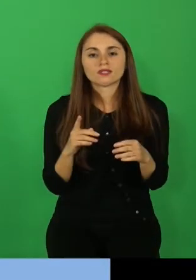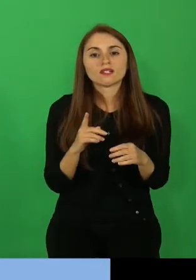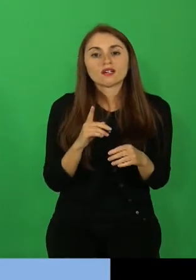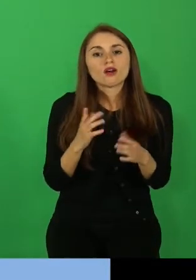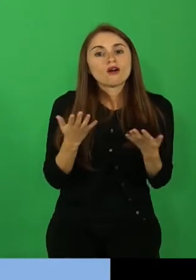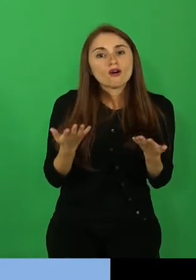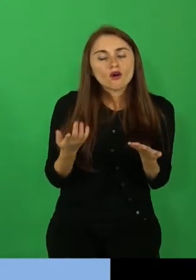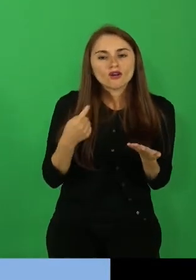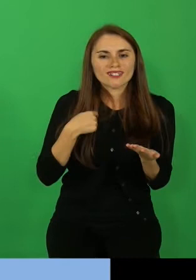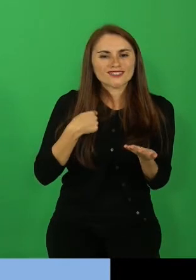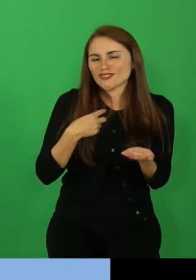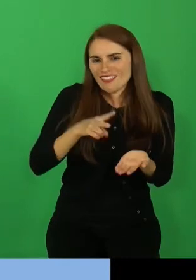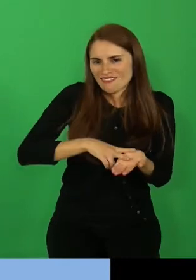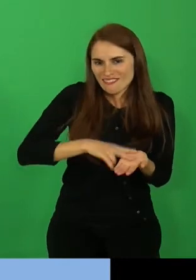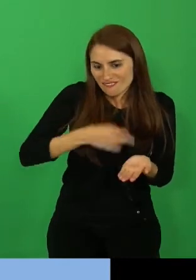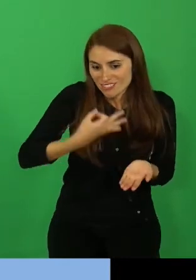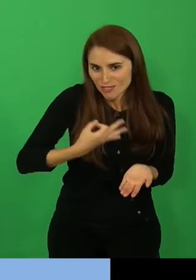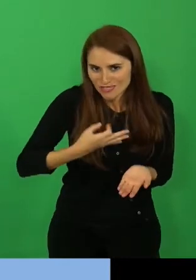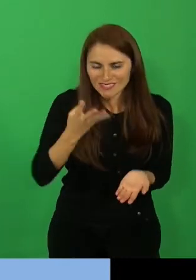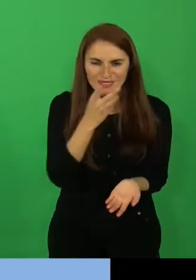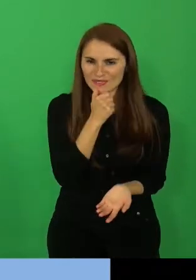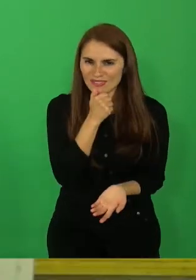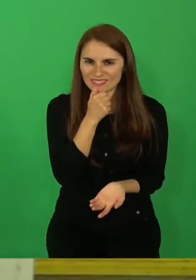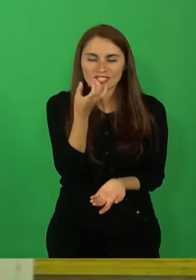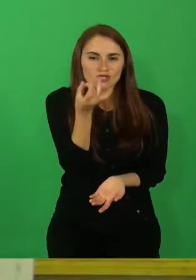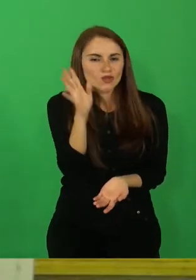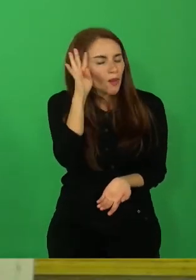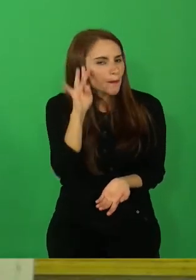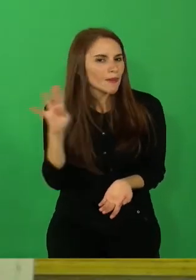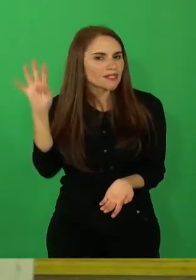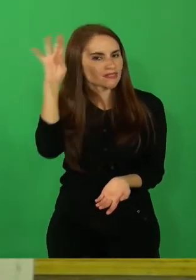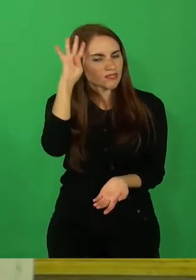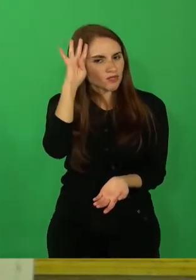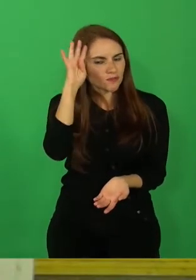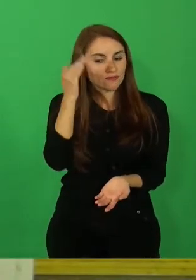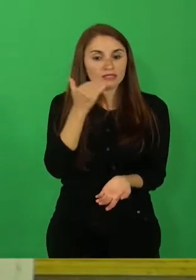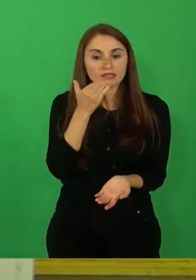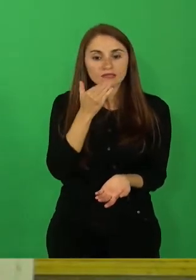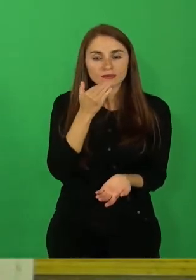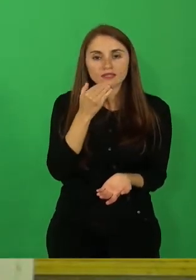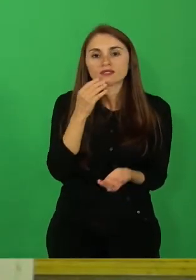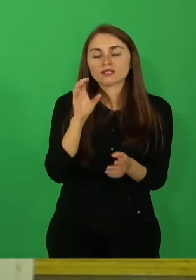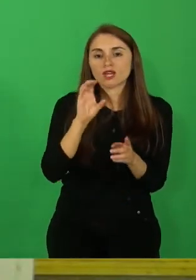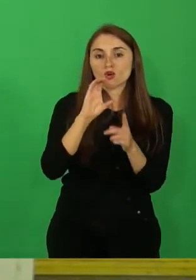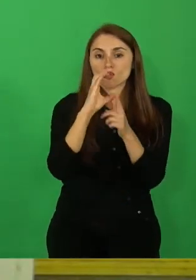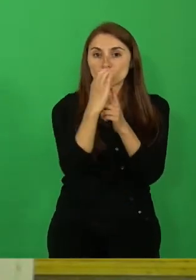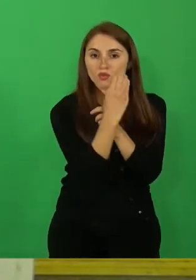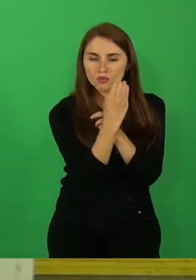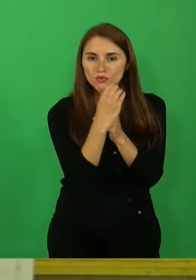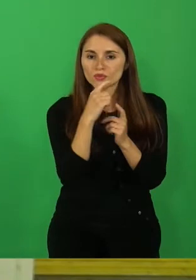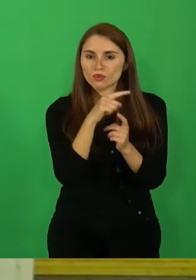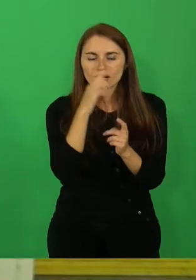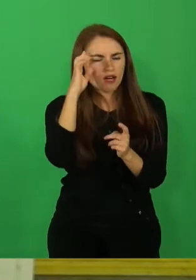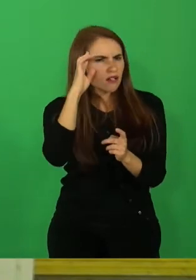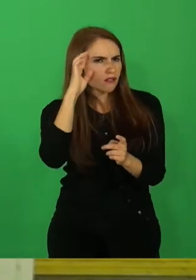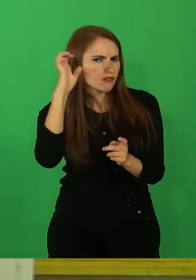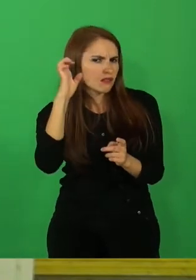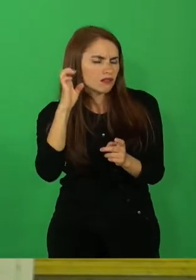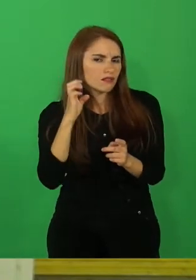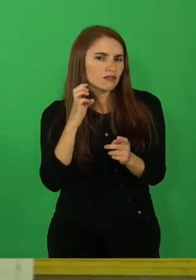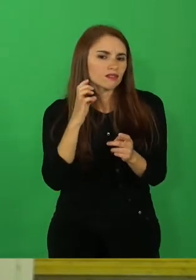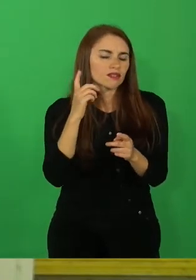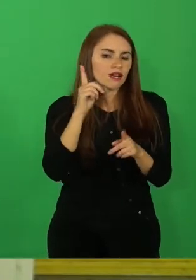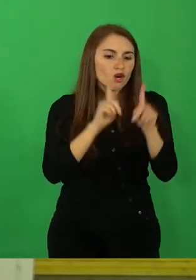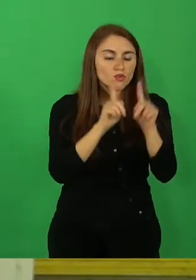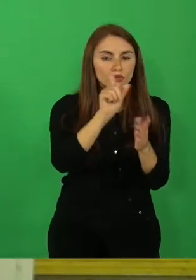poder o que yo sé que la realidad no existe. Y se basa mucho en la cultura, en creencias, digamos, que pueden tener en